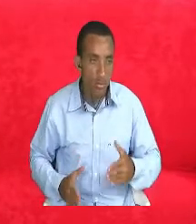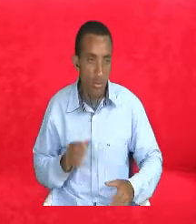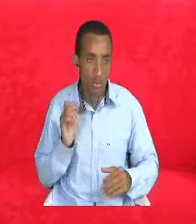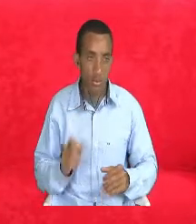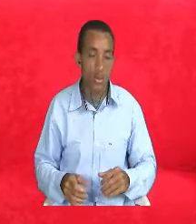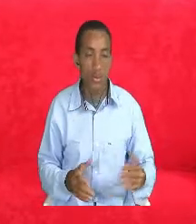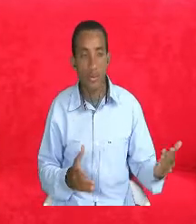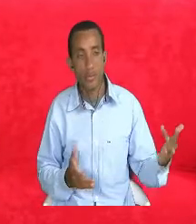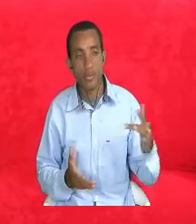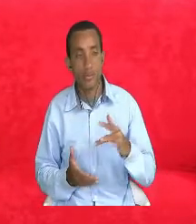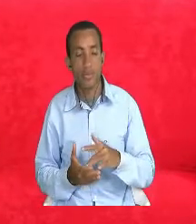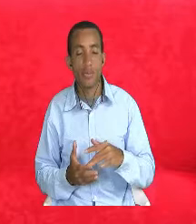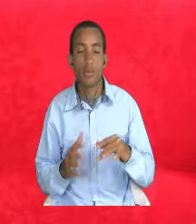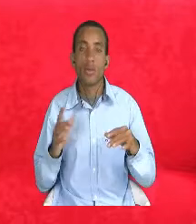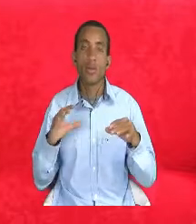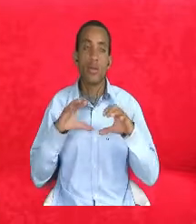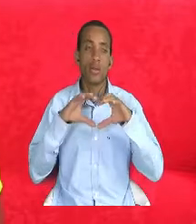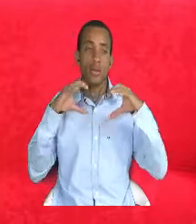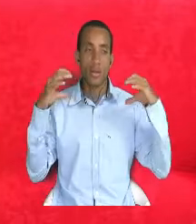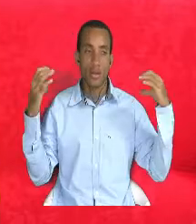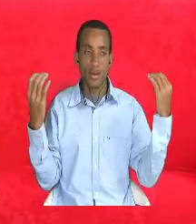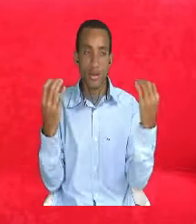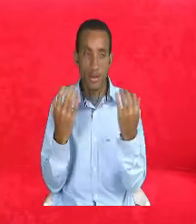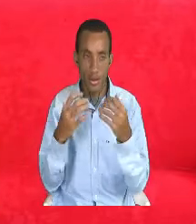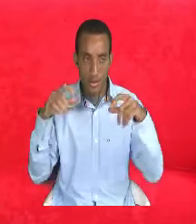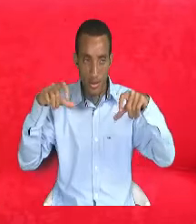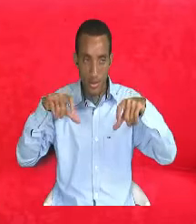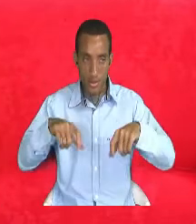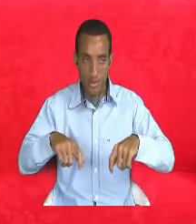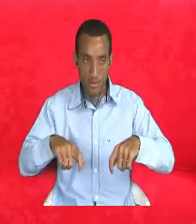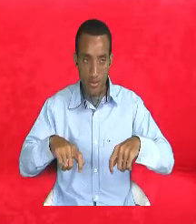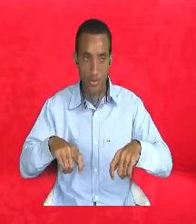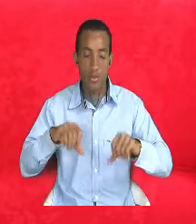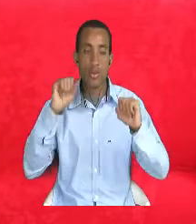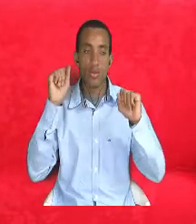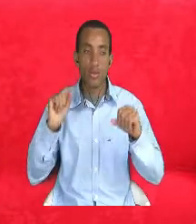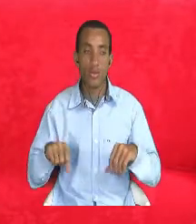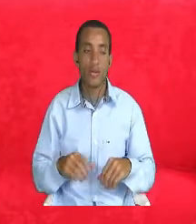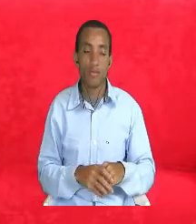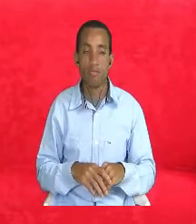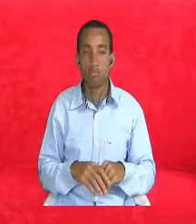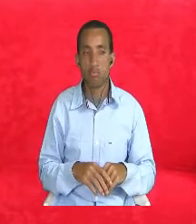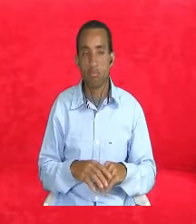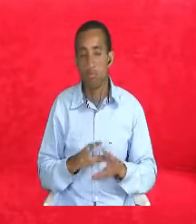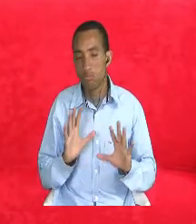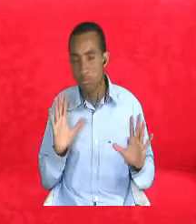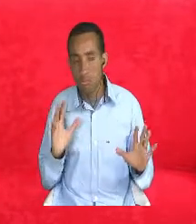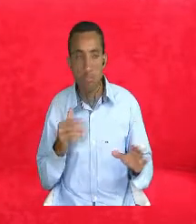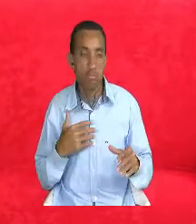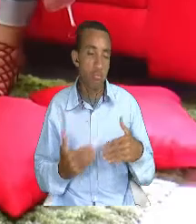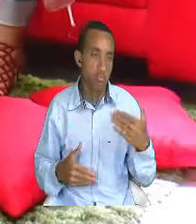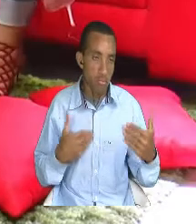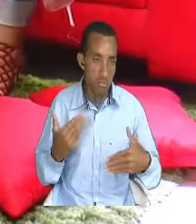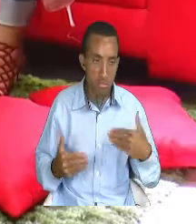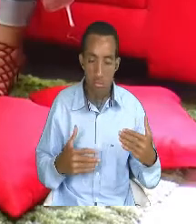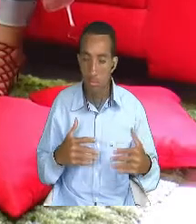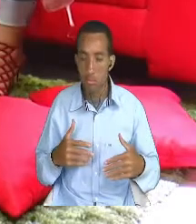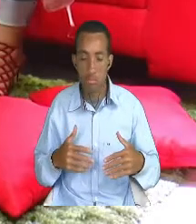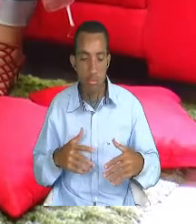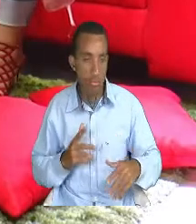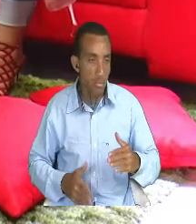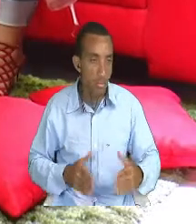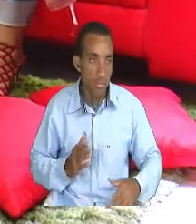instalaciones del estadio, lleven ropa adecuada, lleven una botellita de agua, y nos vamos a divertir un rato allá corriendo y haciendo actividad física. Y pregunten por el profe